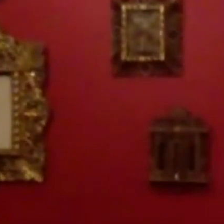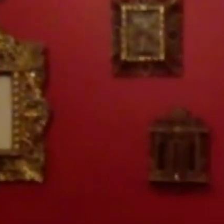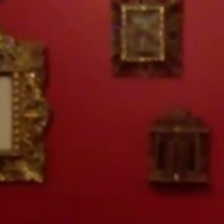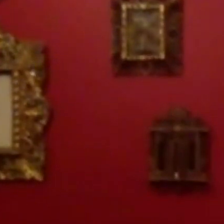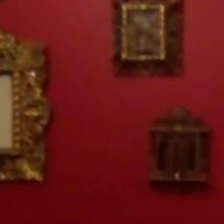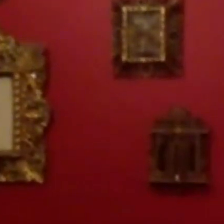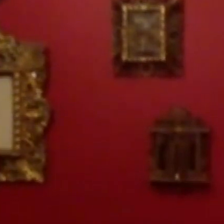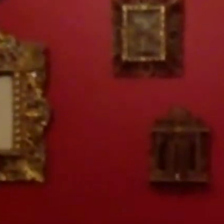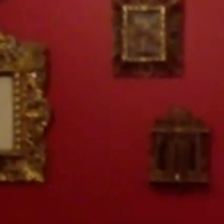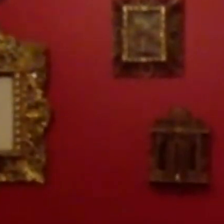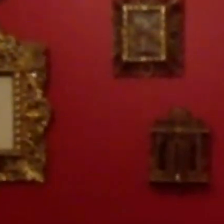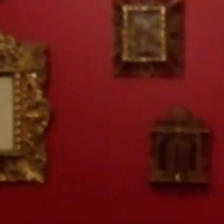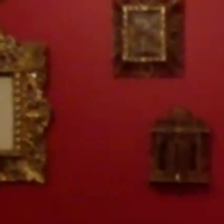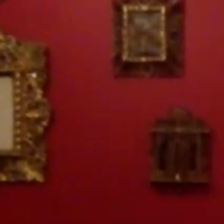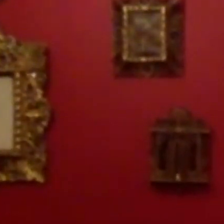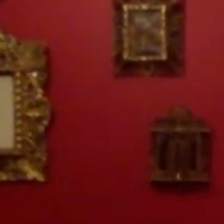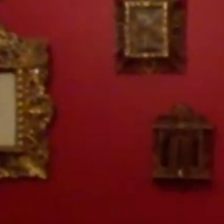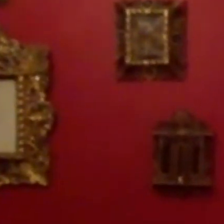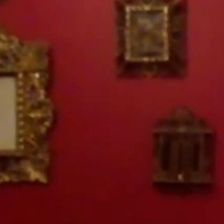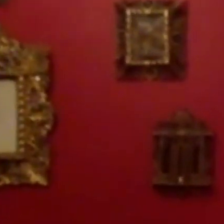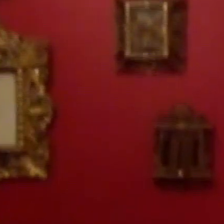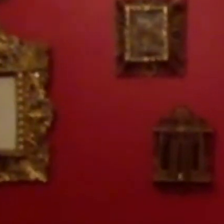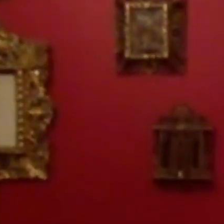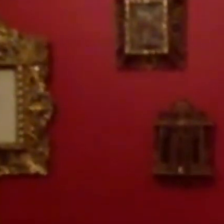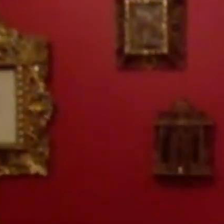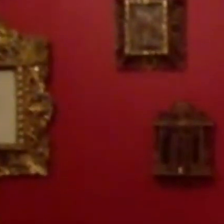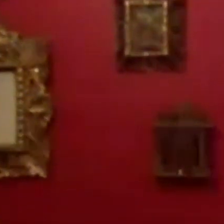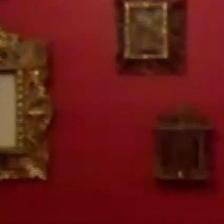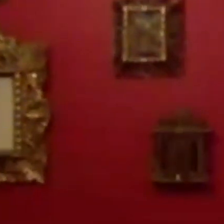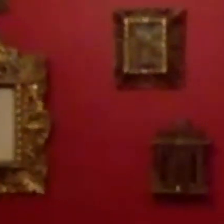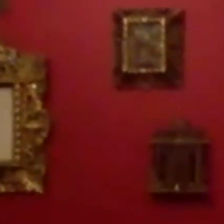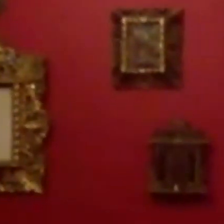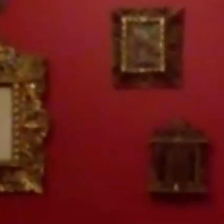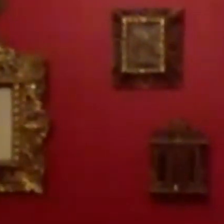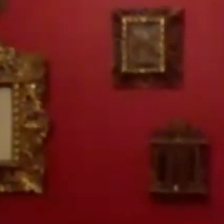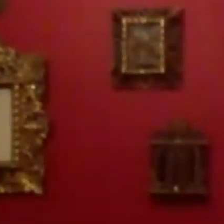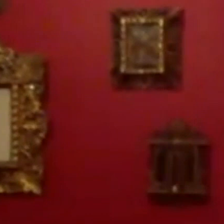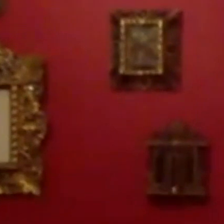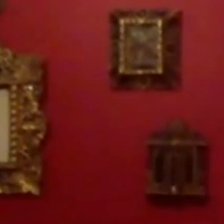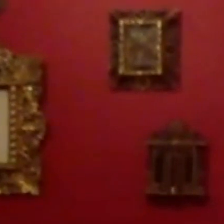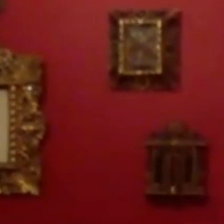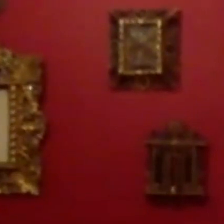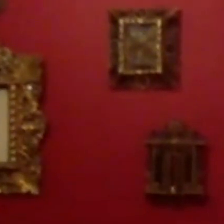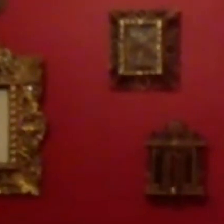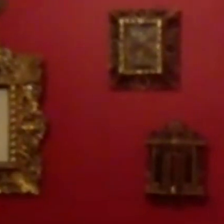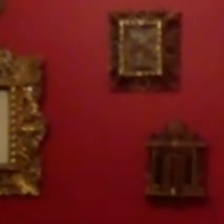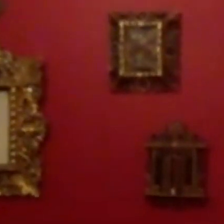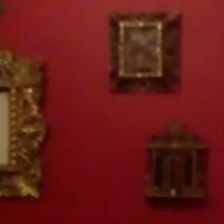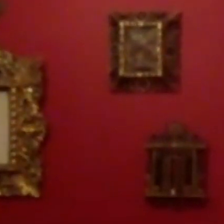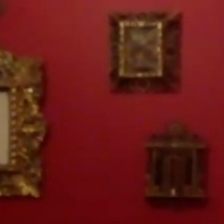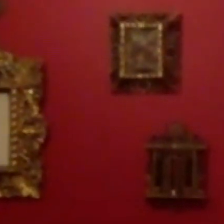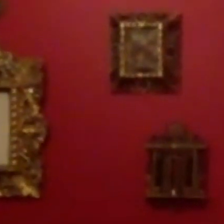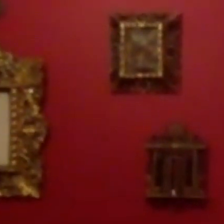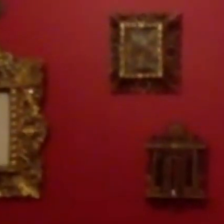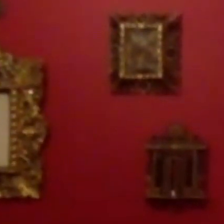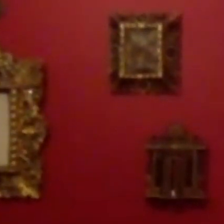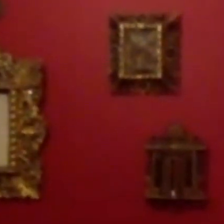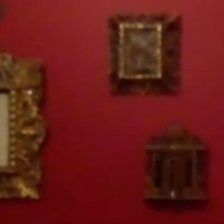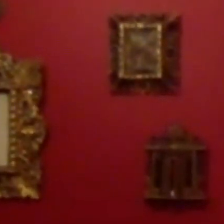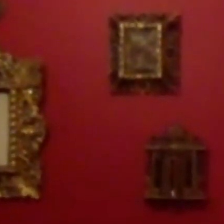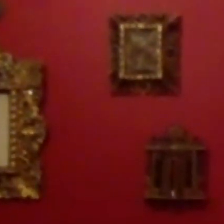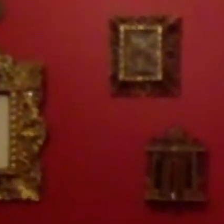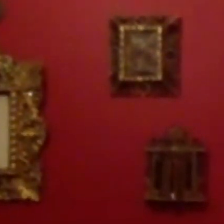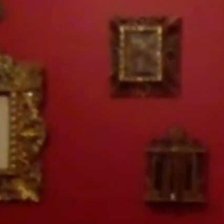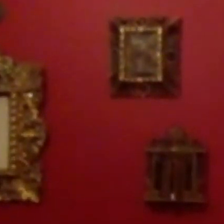agradecerles a los Phillies por alojar este centro en el estacionamiento de su estado. Y ahora pasamos a la actualización en materia de salud para